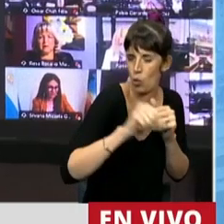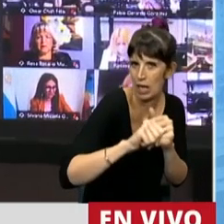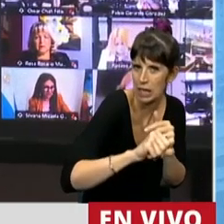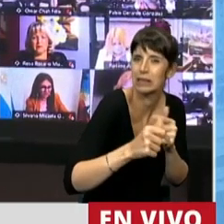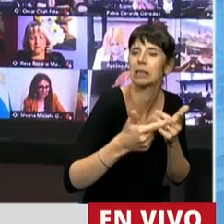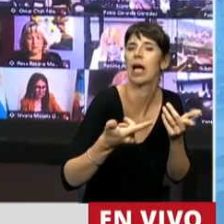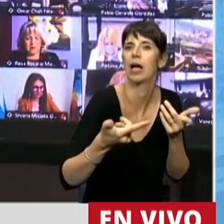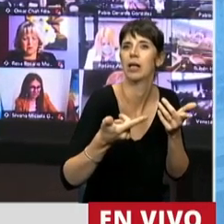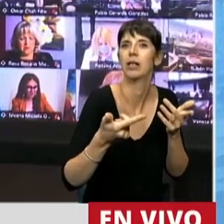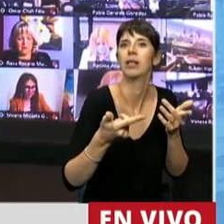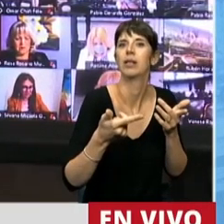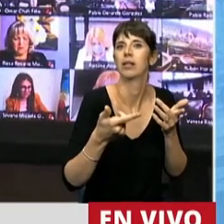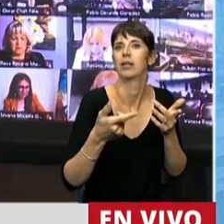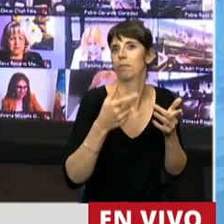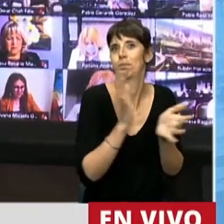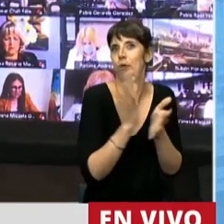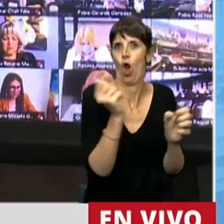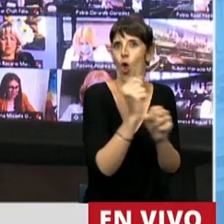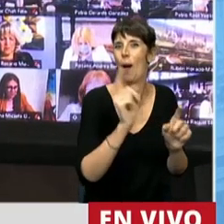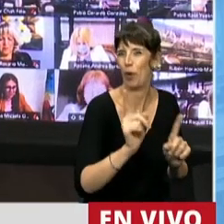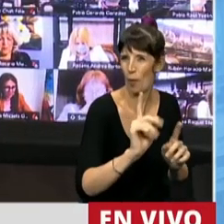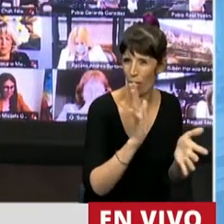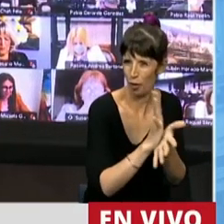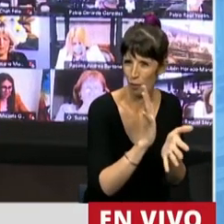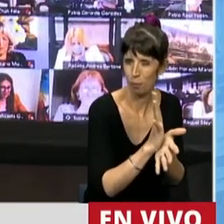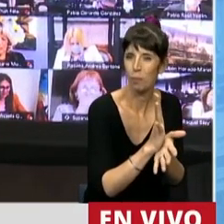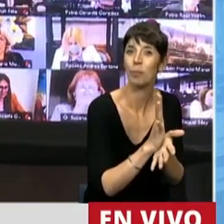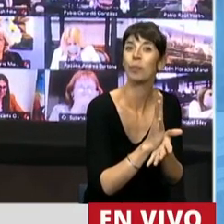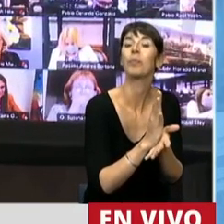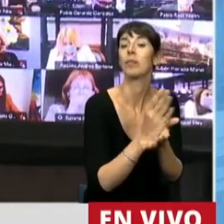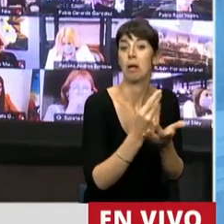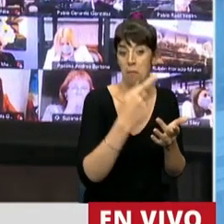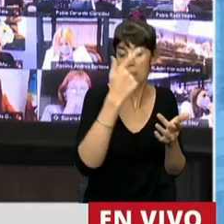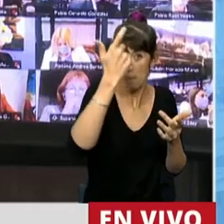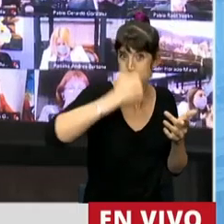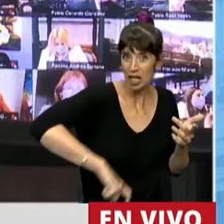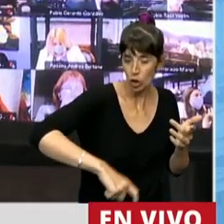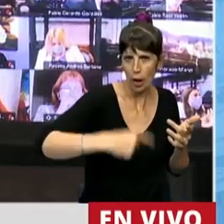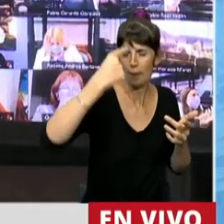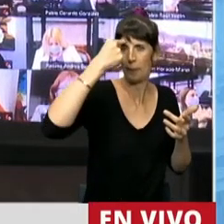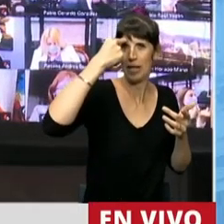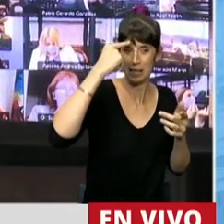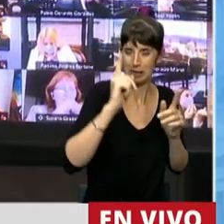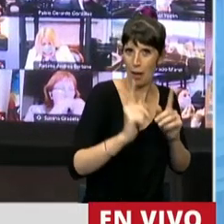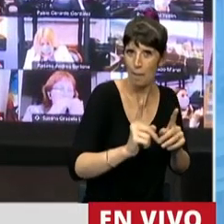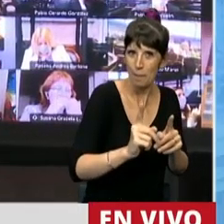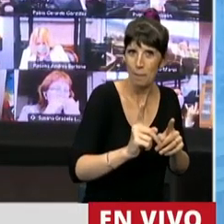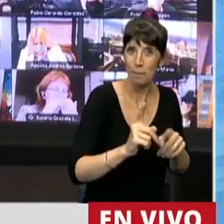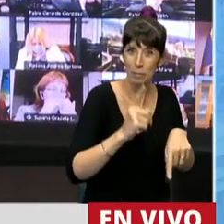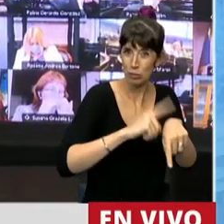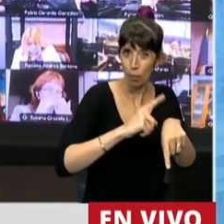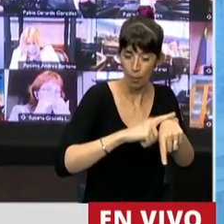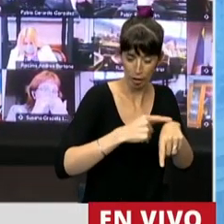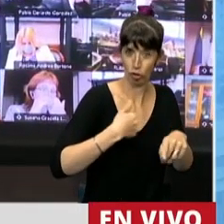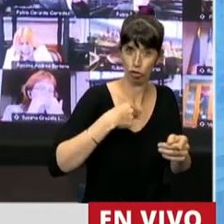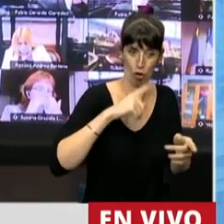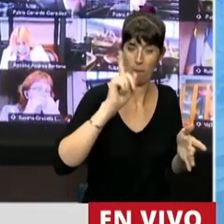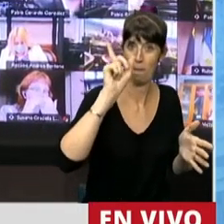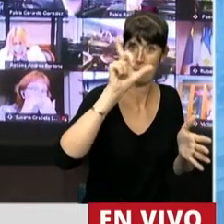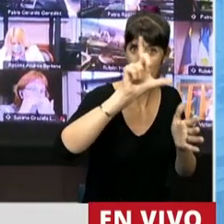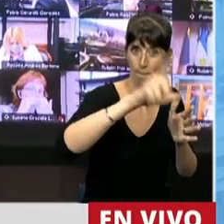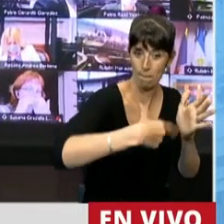o no se aprueba. El común de los ciudadanos o clientes entienden que de la misma manera que se